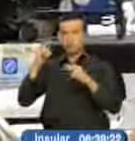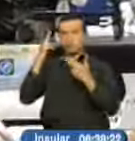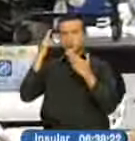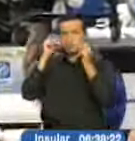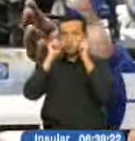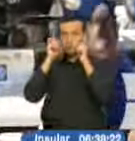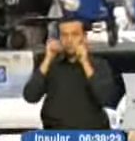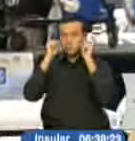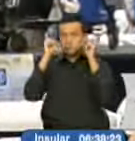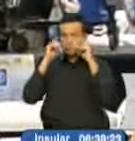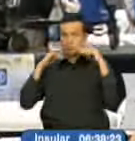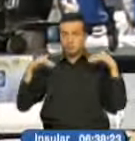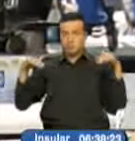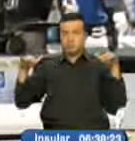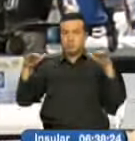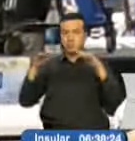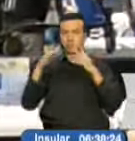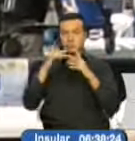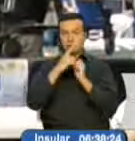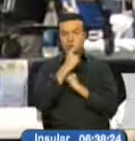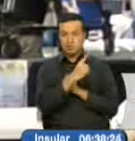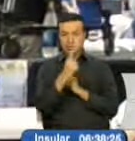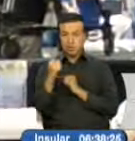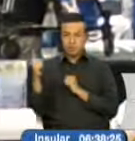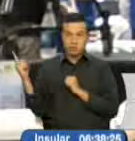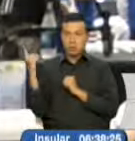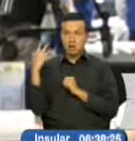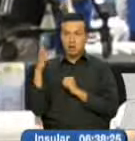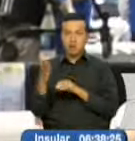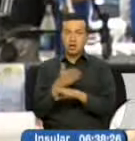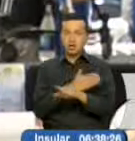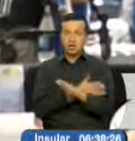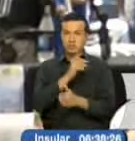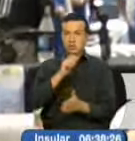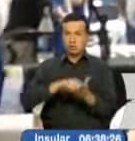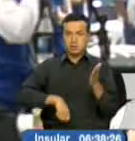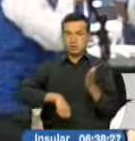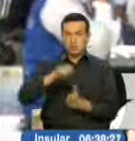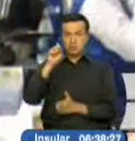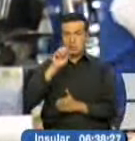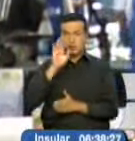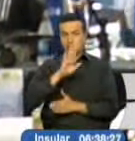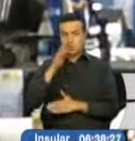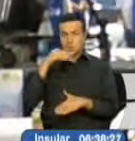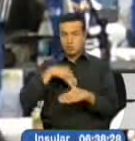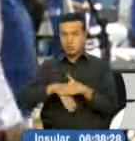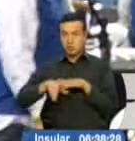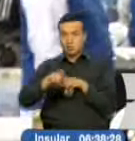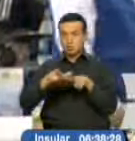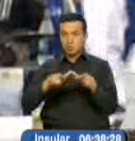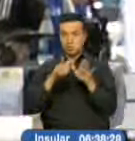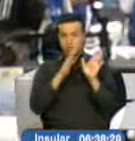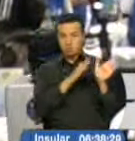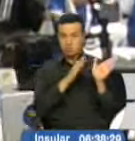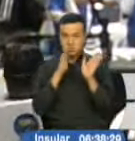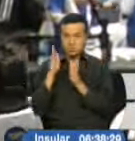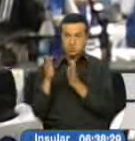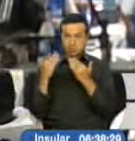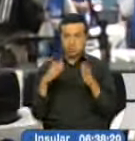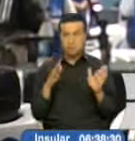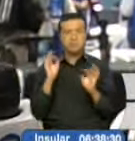están bajo el control del acceso. Cada uno de ellos deberá estar respectivamente acreditado, de tal manera de que pueda ingresar a las zonas que ya han sido asignadas.